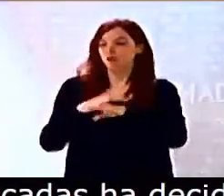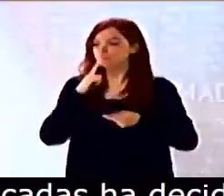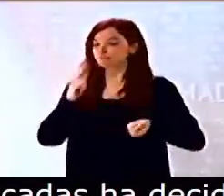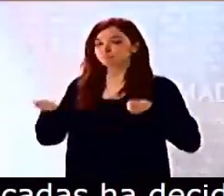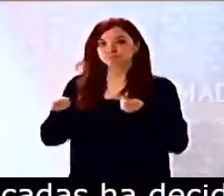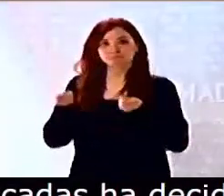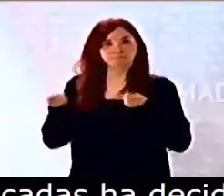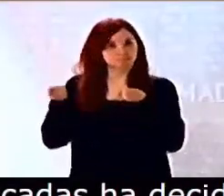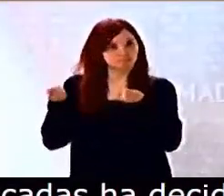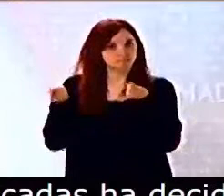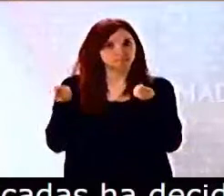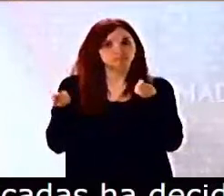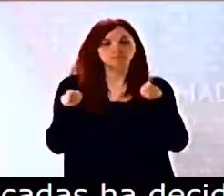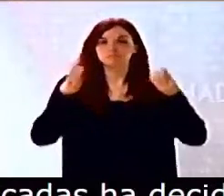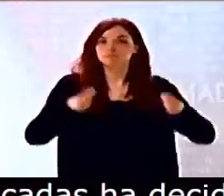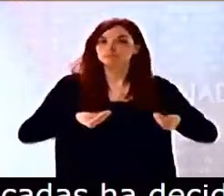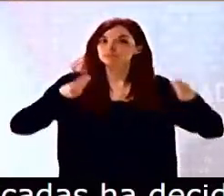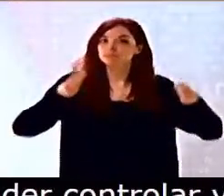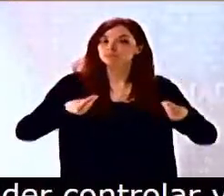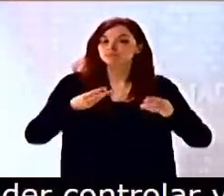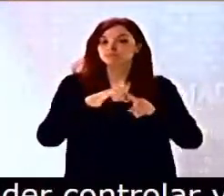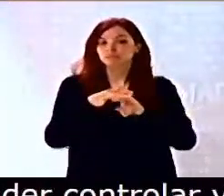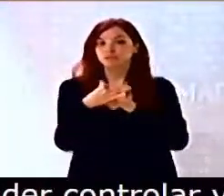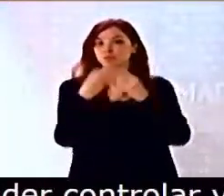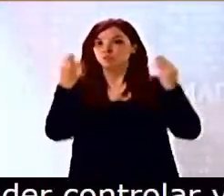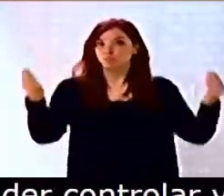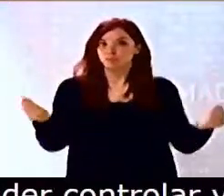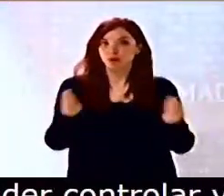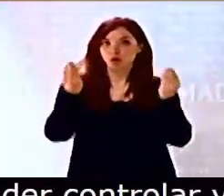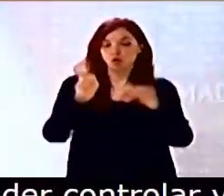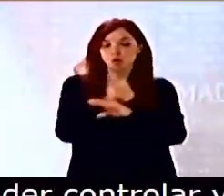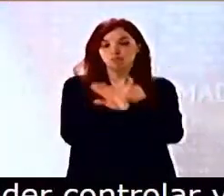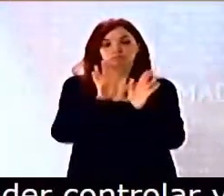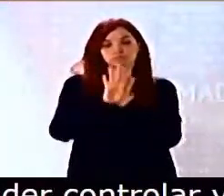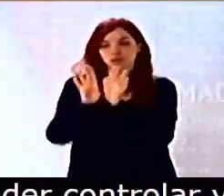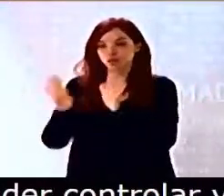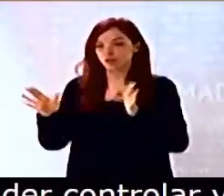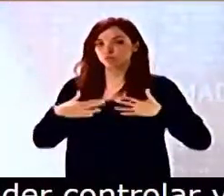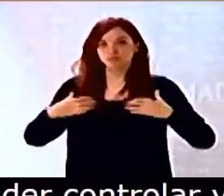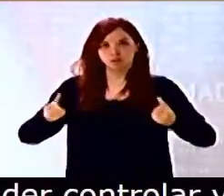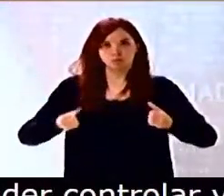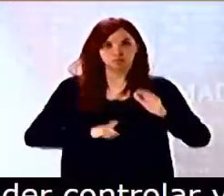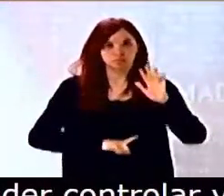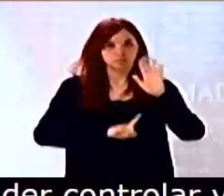controlar y para poder mejorar la salud de sus vecinos y de sus vecinas.